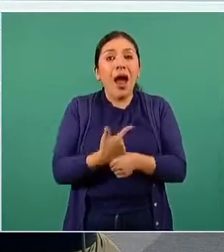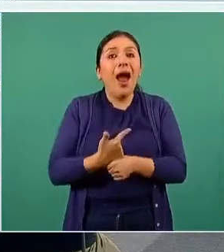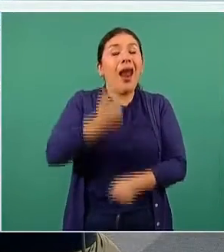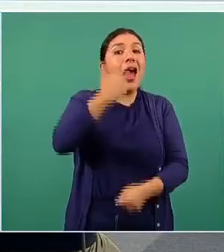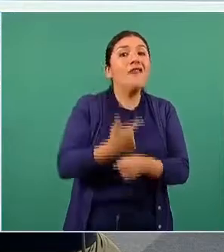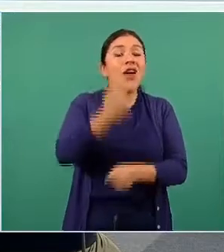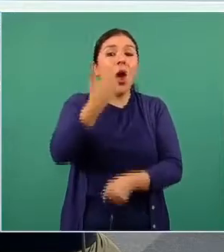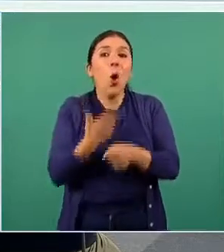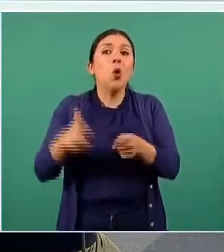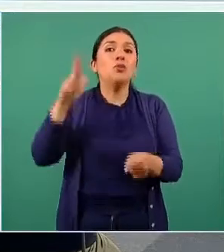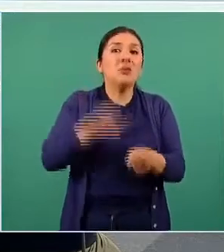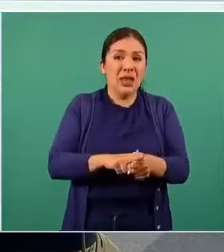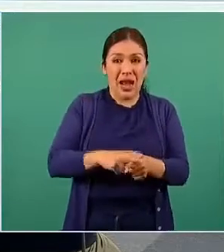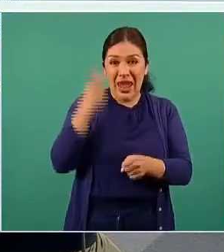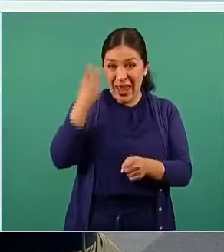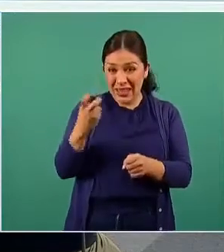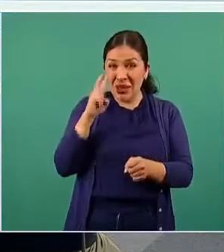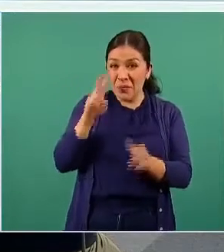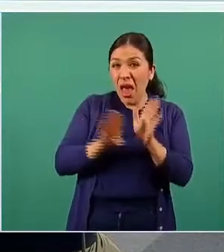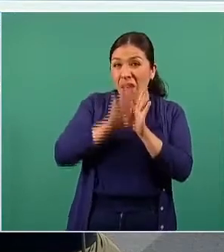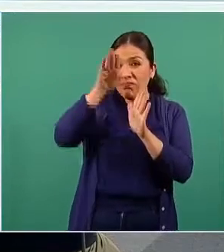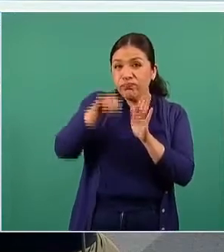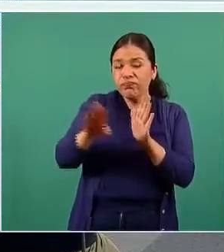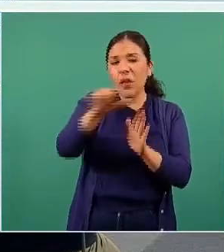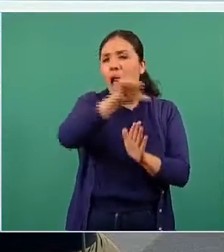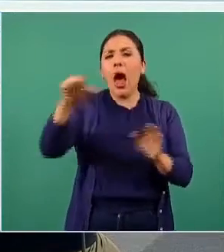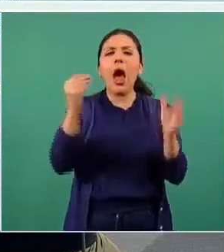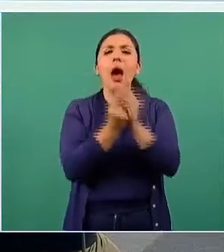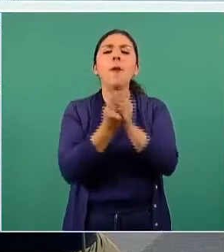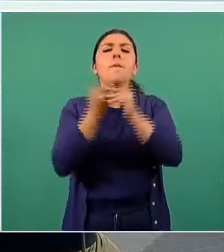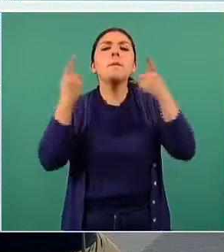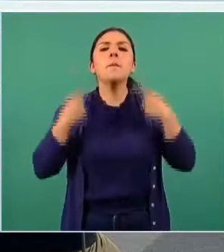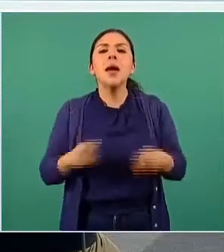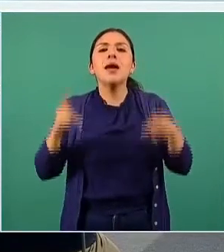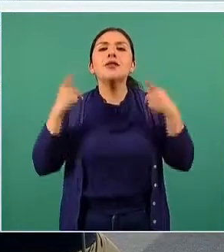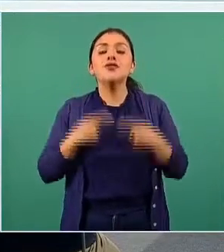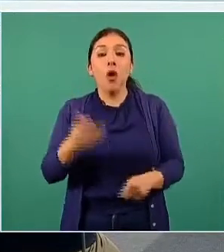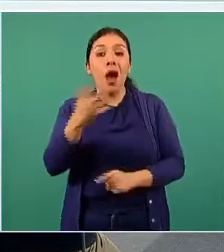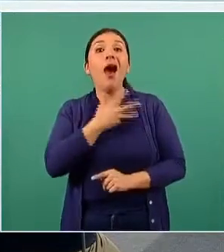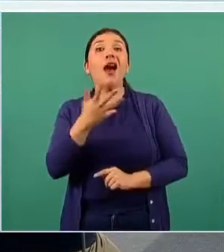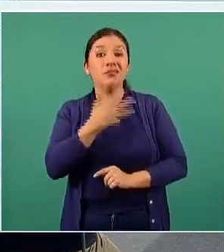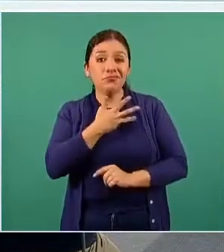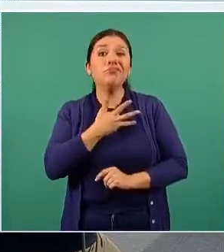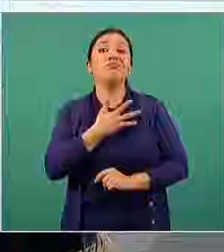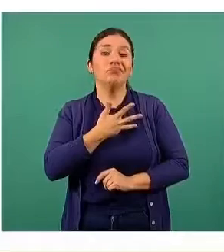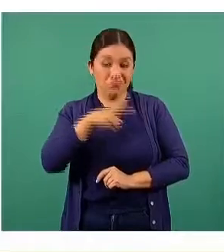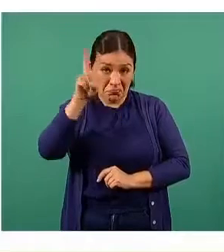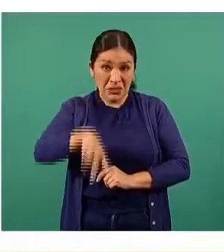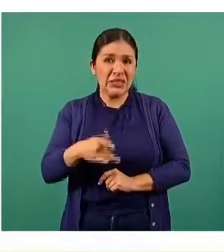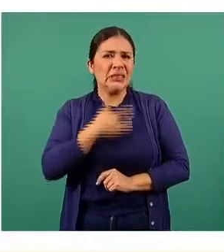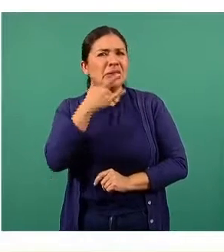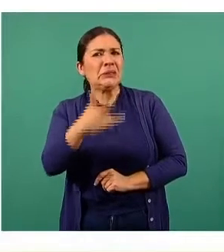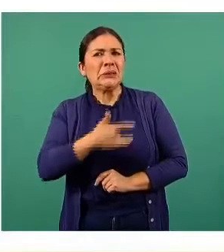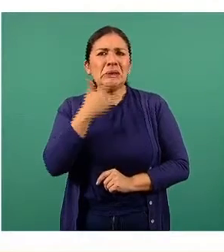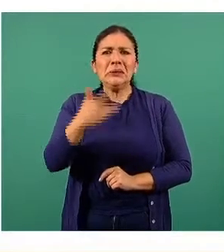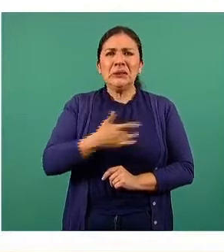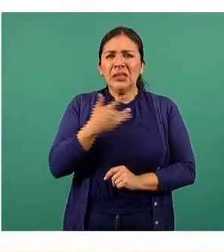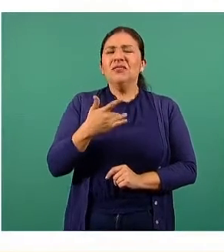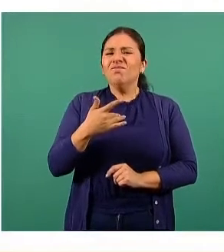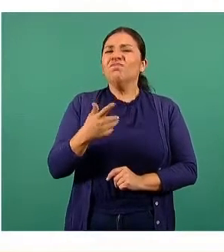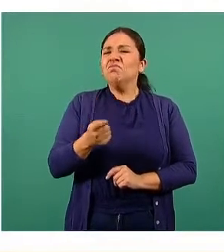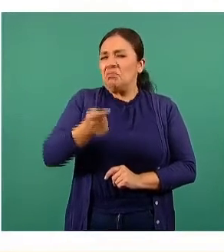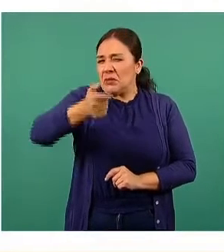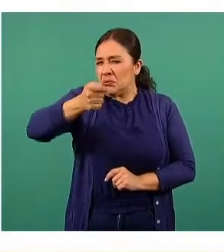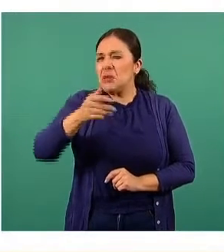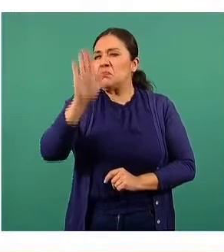o crítica. Estas líneas representan personas que están teniendo signos y síntomas